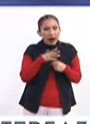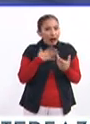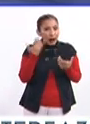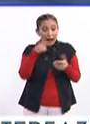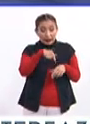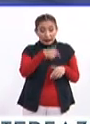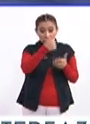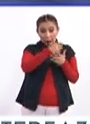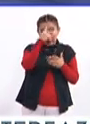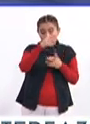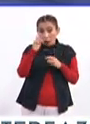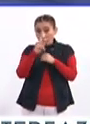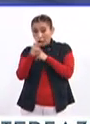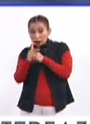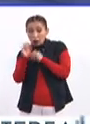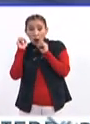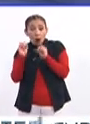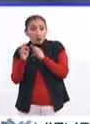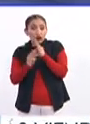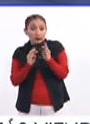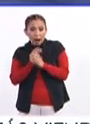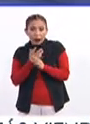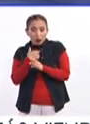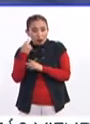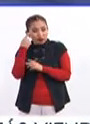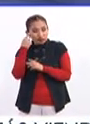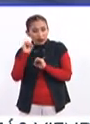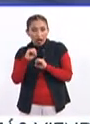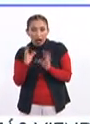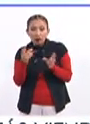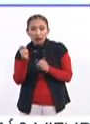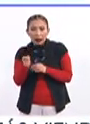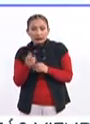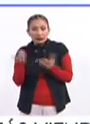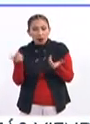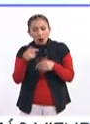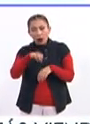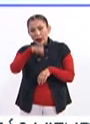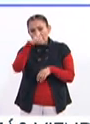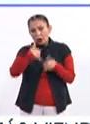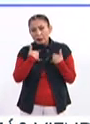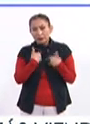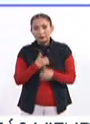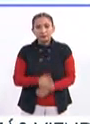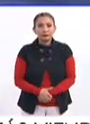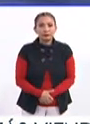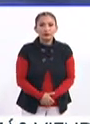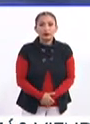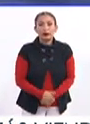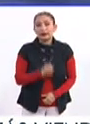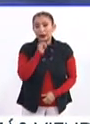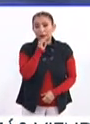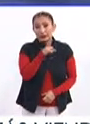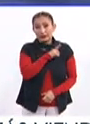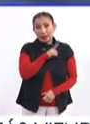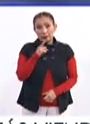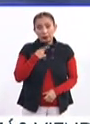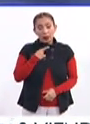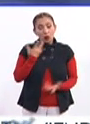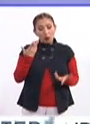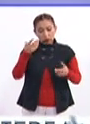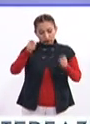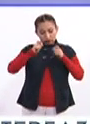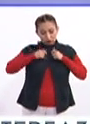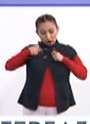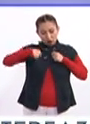a nivel Ciudad de México, a nivel país o a nivel mundial, tener una posición clara desde estas cortas edades. Sin duda alguna. Bueno, y además que se tiene que poner en la posición